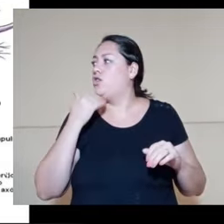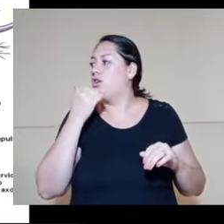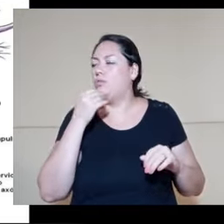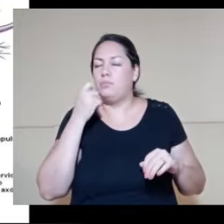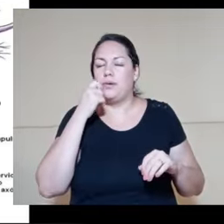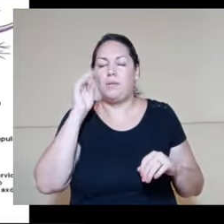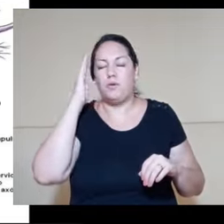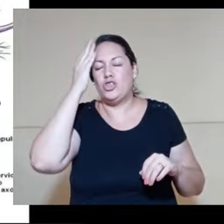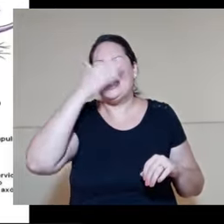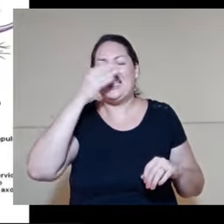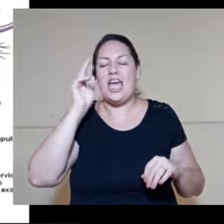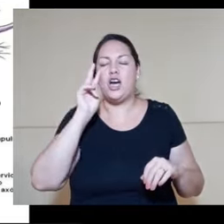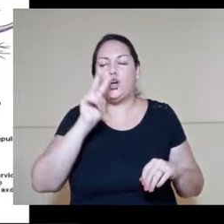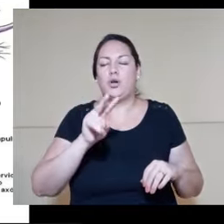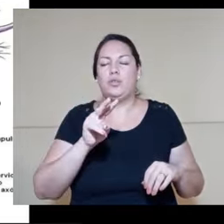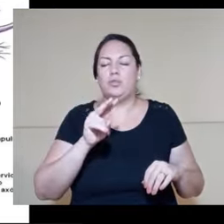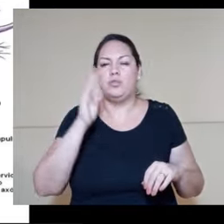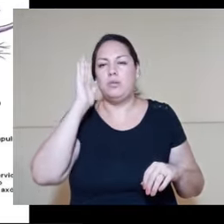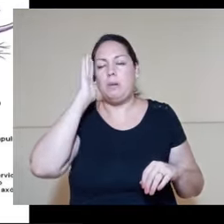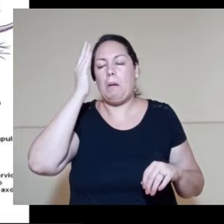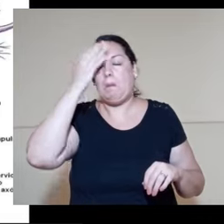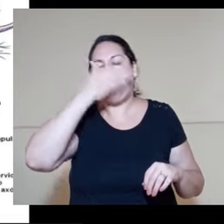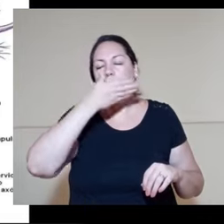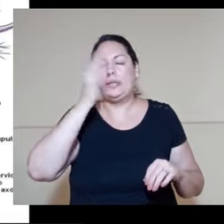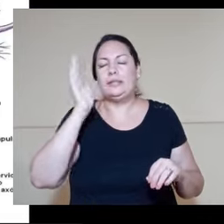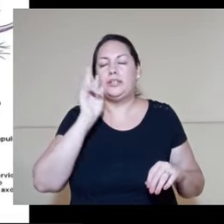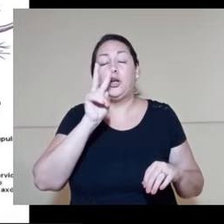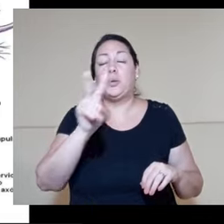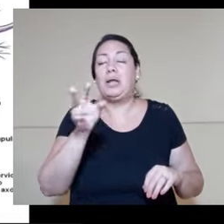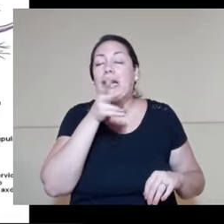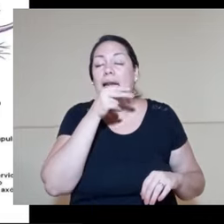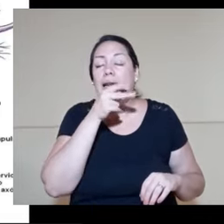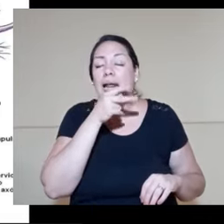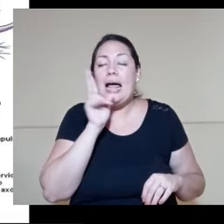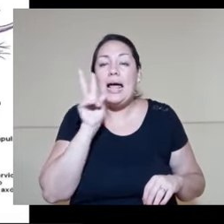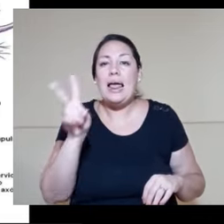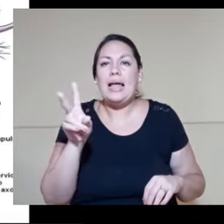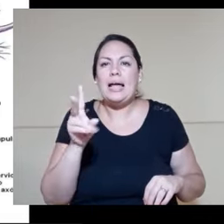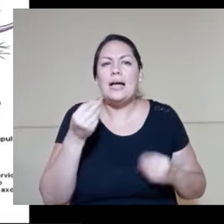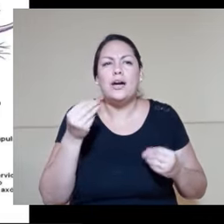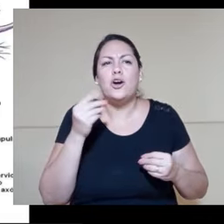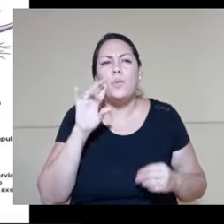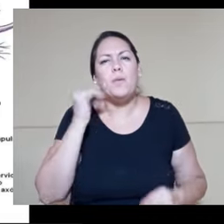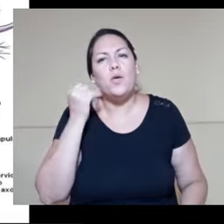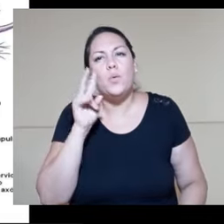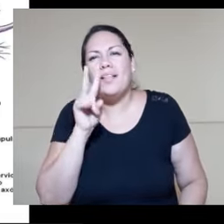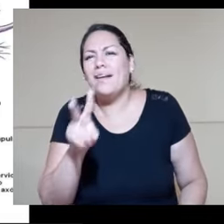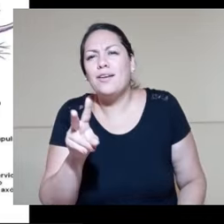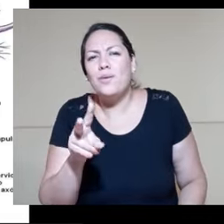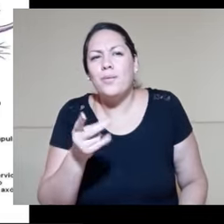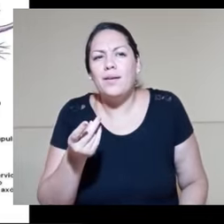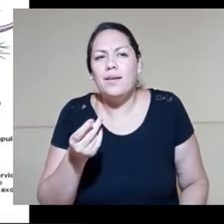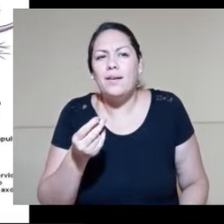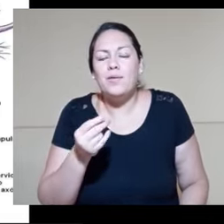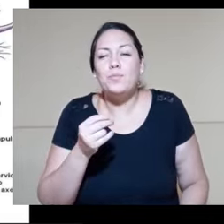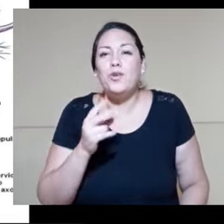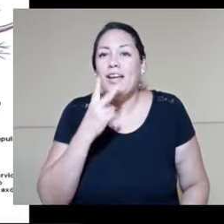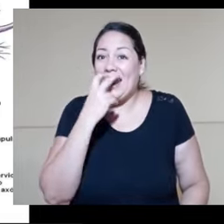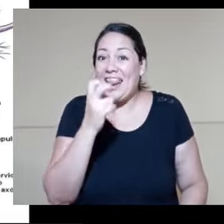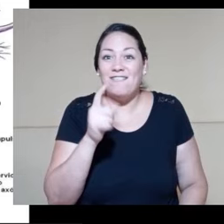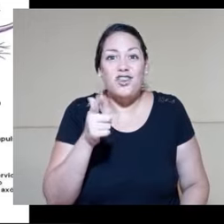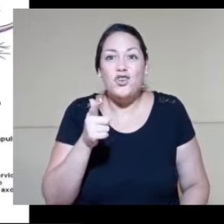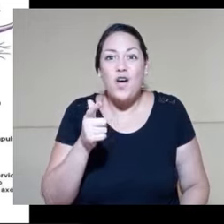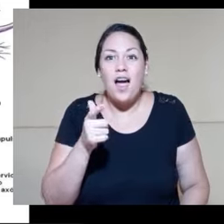persona no se entera de lo que le pasa. Por ejemplo, un ciego que no ve, ¿cómo me explico